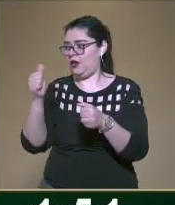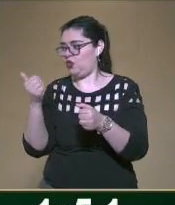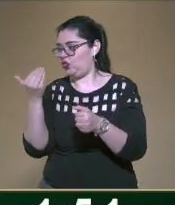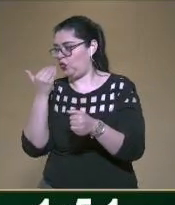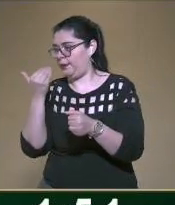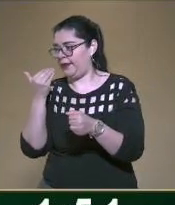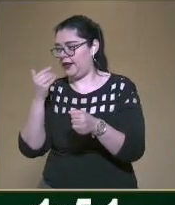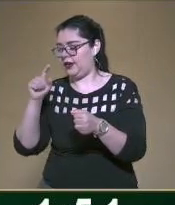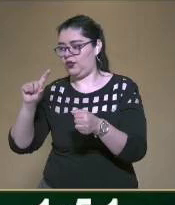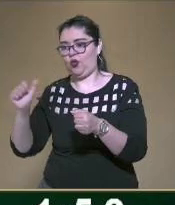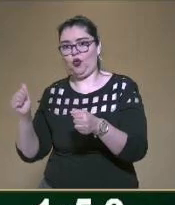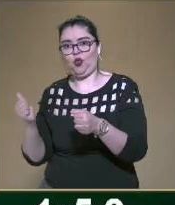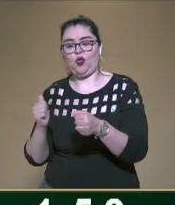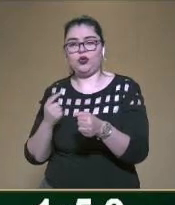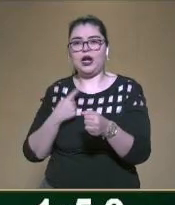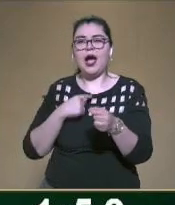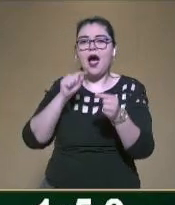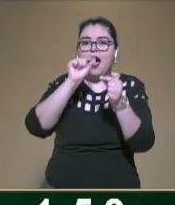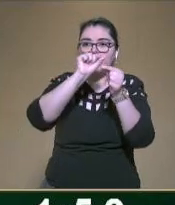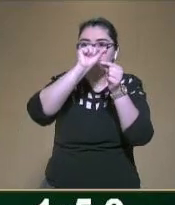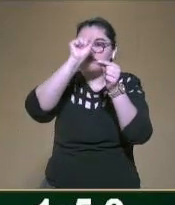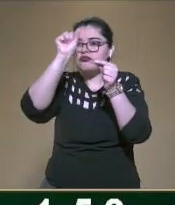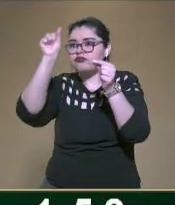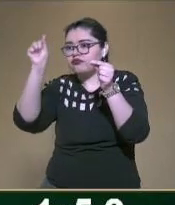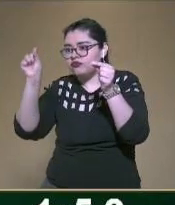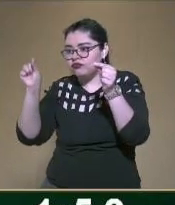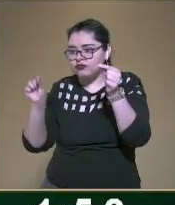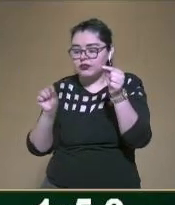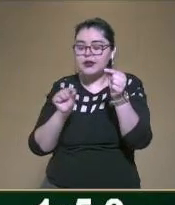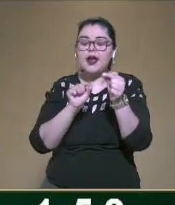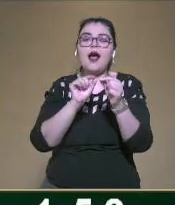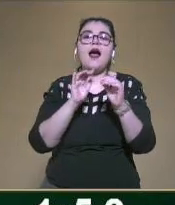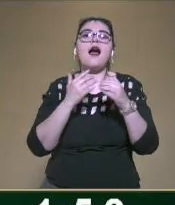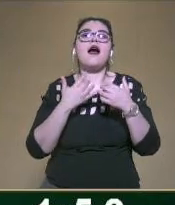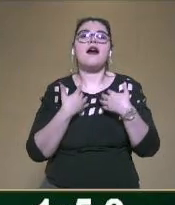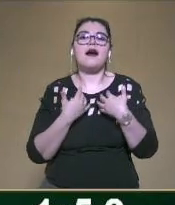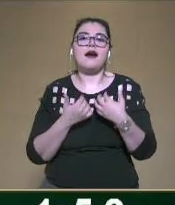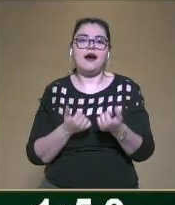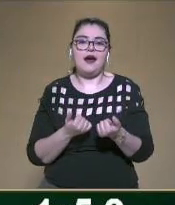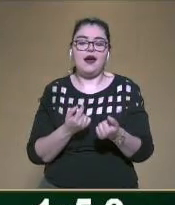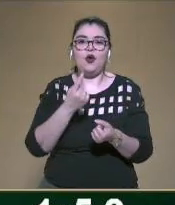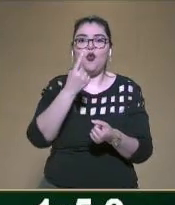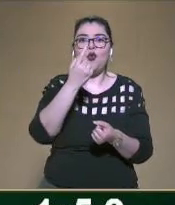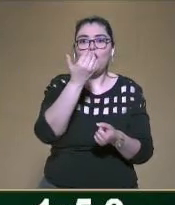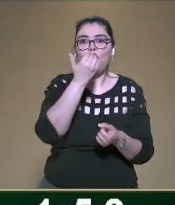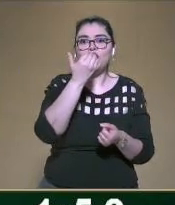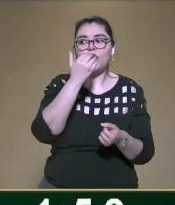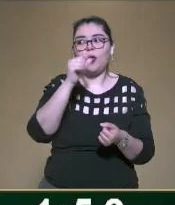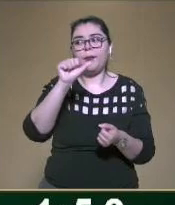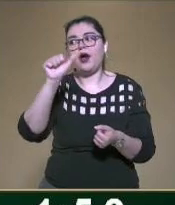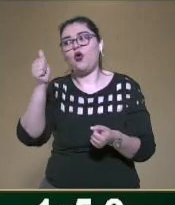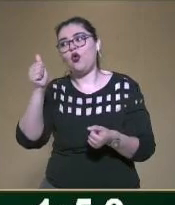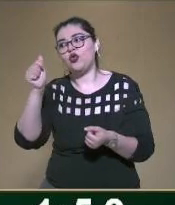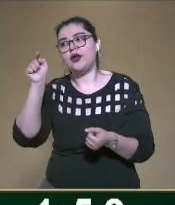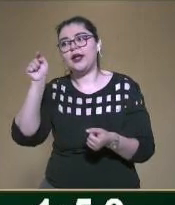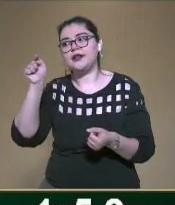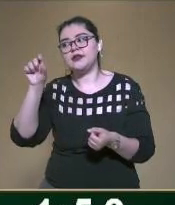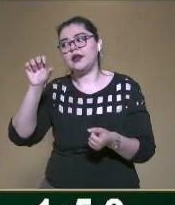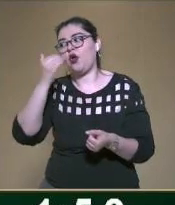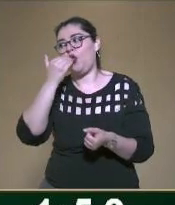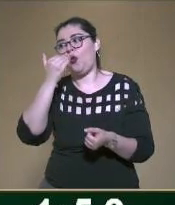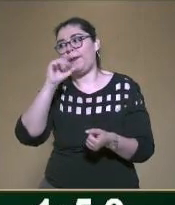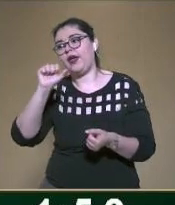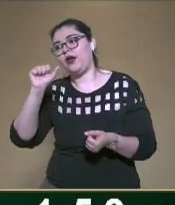alimenticia. Uno se come a otro. Por Así lo es. Tanto, mire, maestro, aquí están estos seres vivos, ¿verdad?